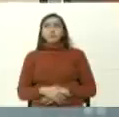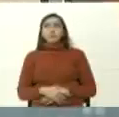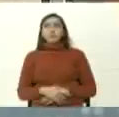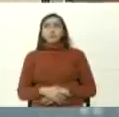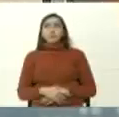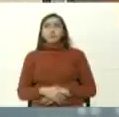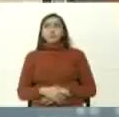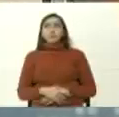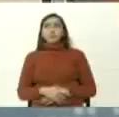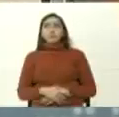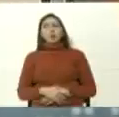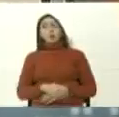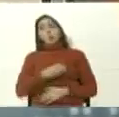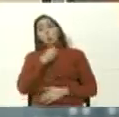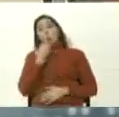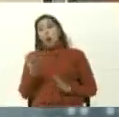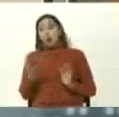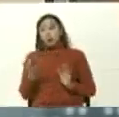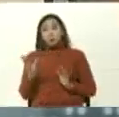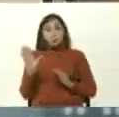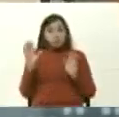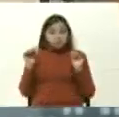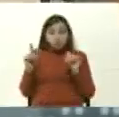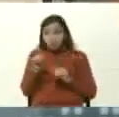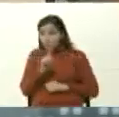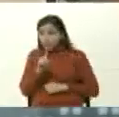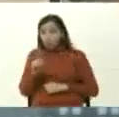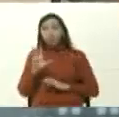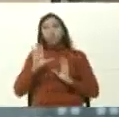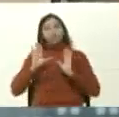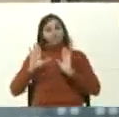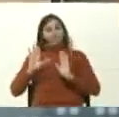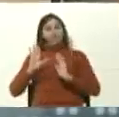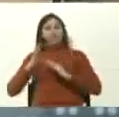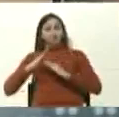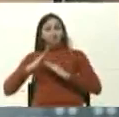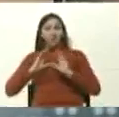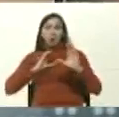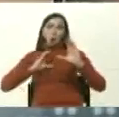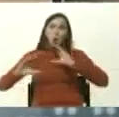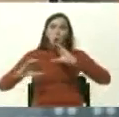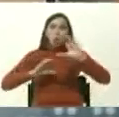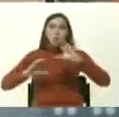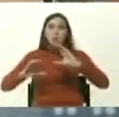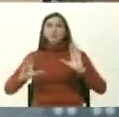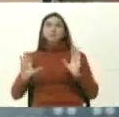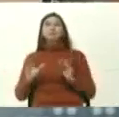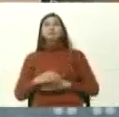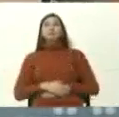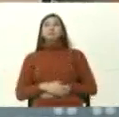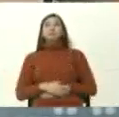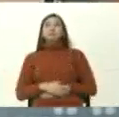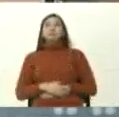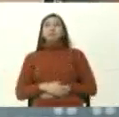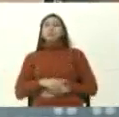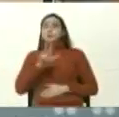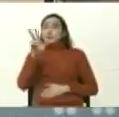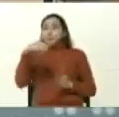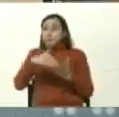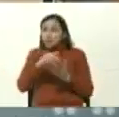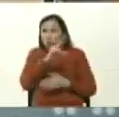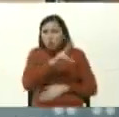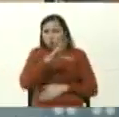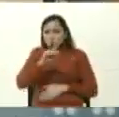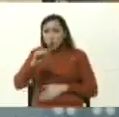Bueno, gobernador, todavía no se despida. Vamos a conversar. Fíjate, Omar, casi